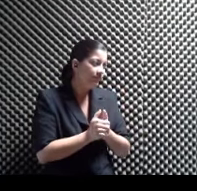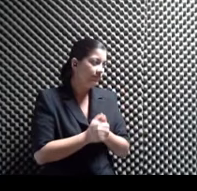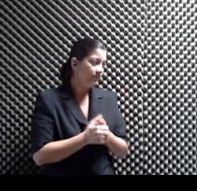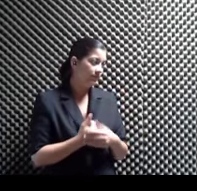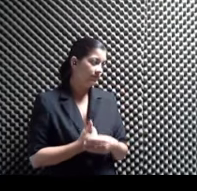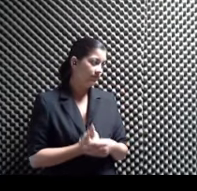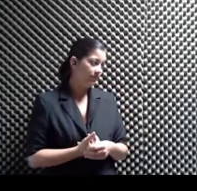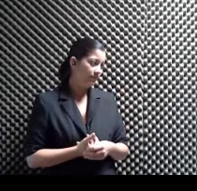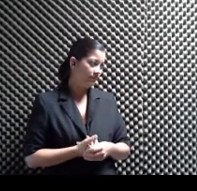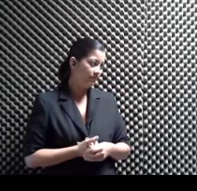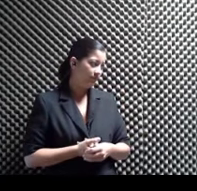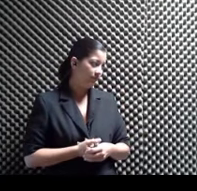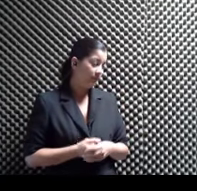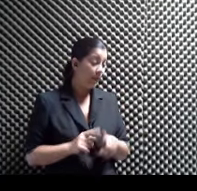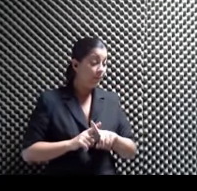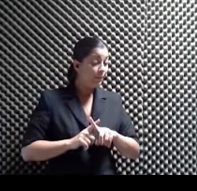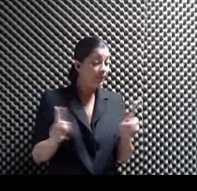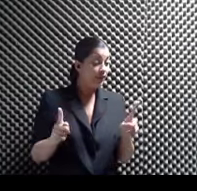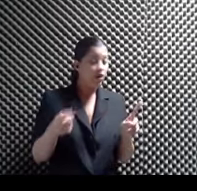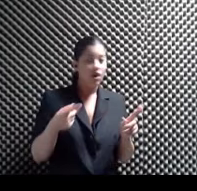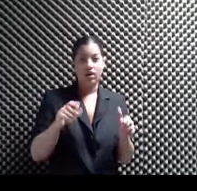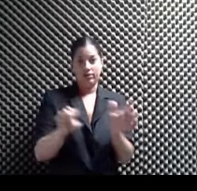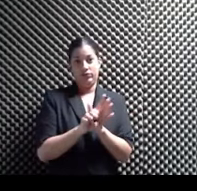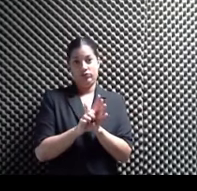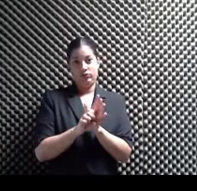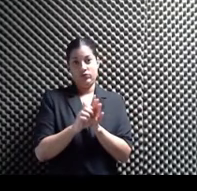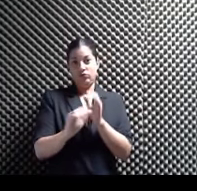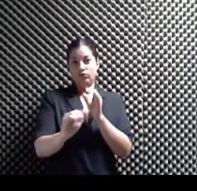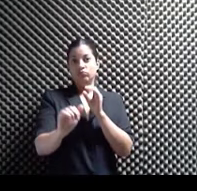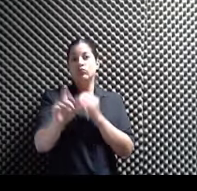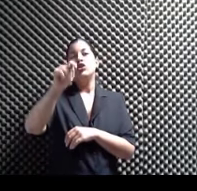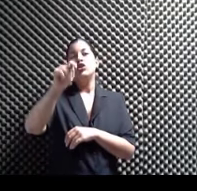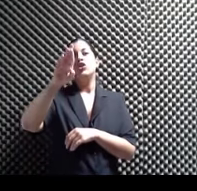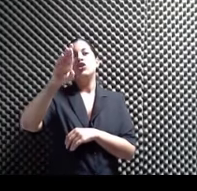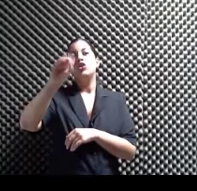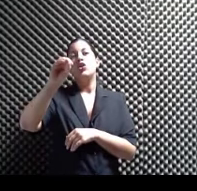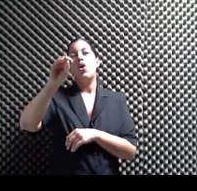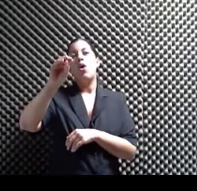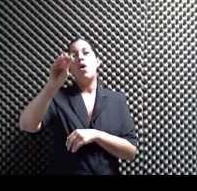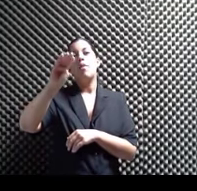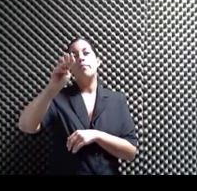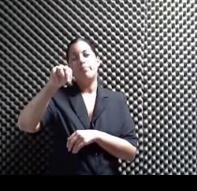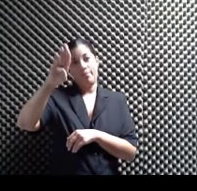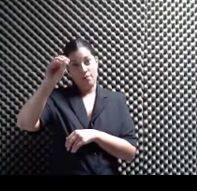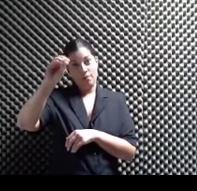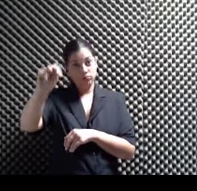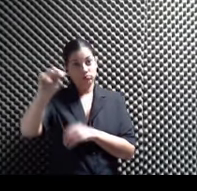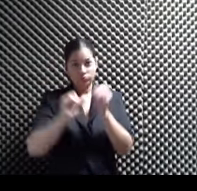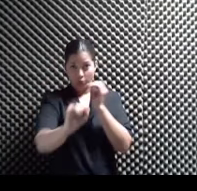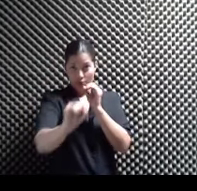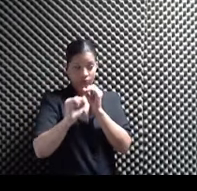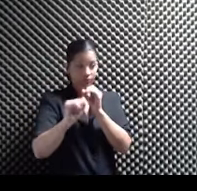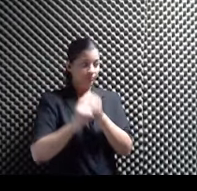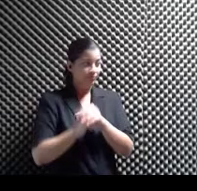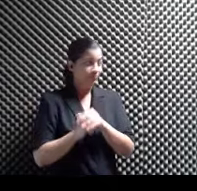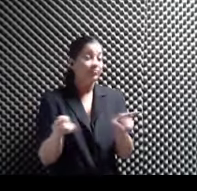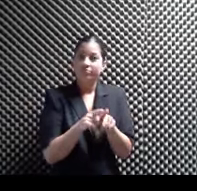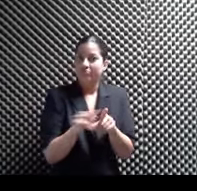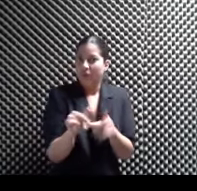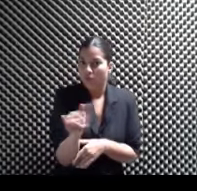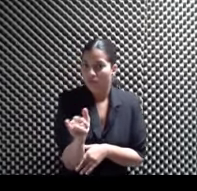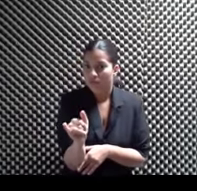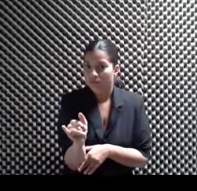el trombón También Es una vara Como tú sabes Que la medida Y eso